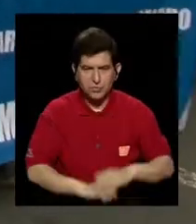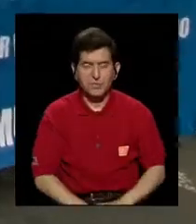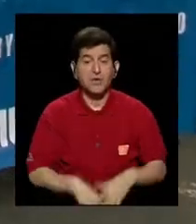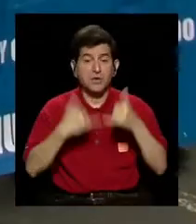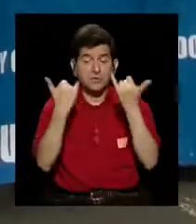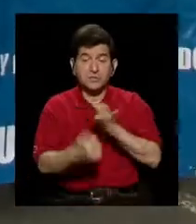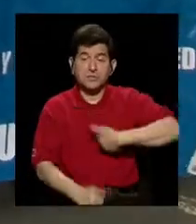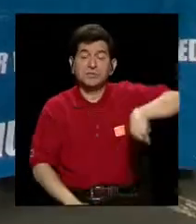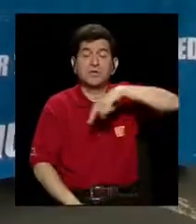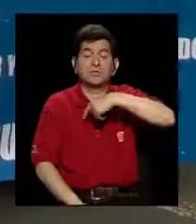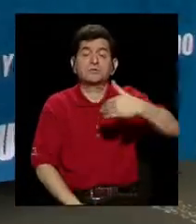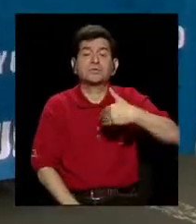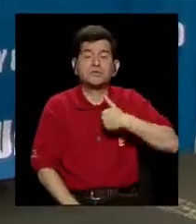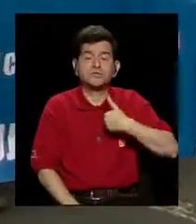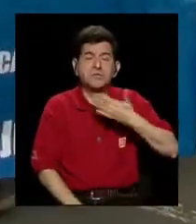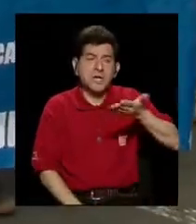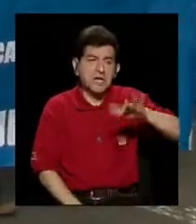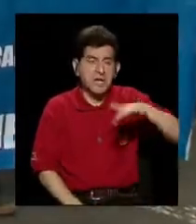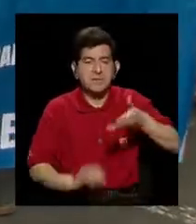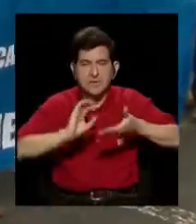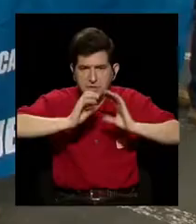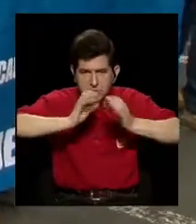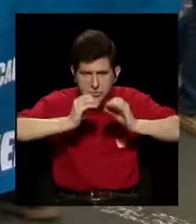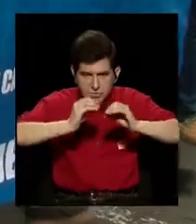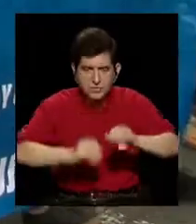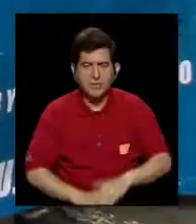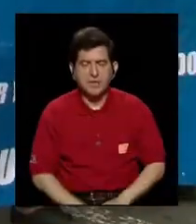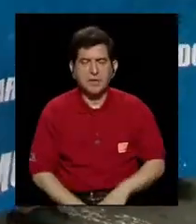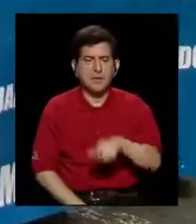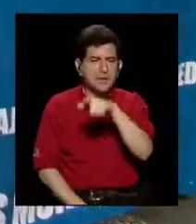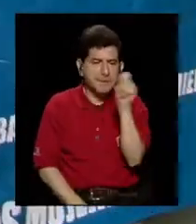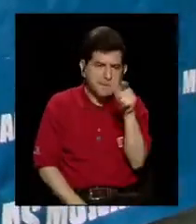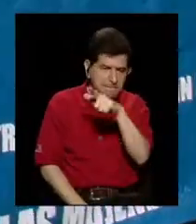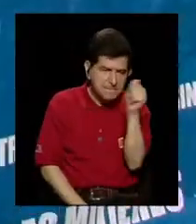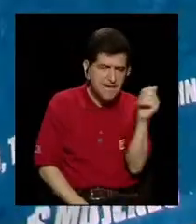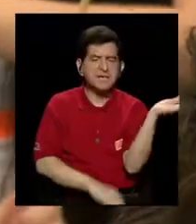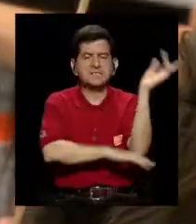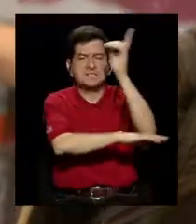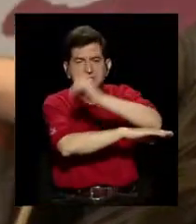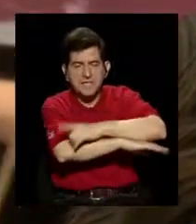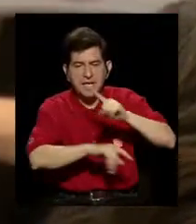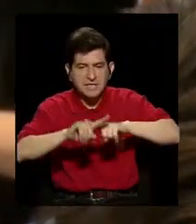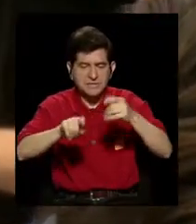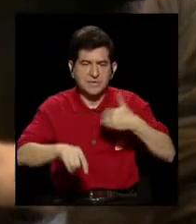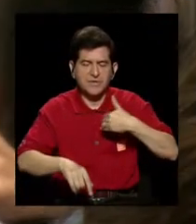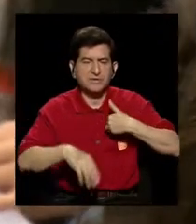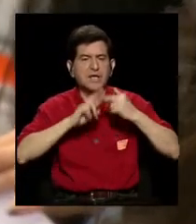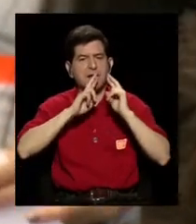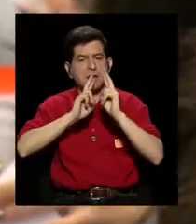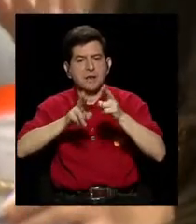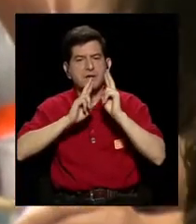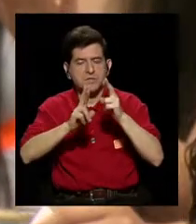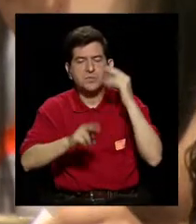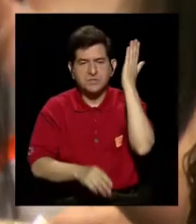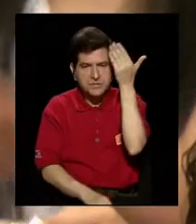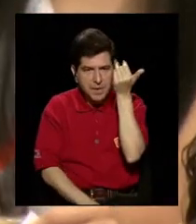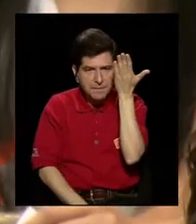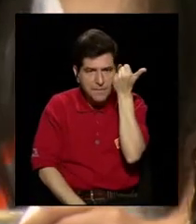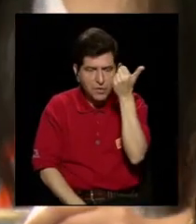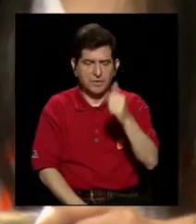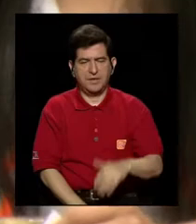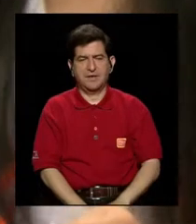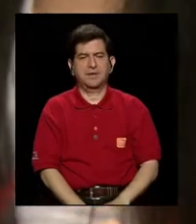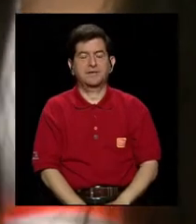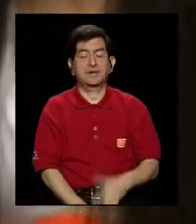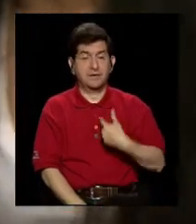porque ya nosotros tenemos más o menos datos sobre los meses y sobre los días, pero no tenemos las respuestas de los porqués. Por eso es que le